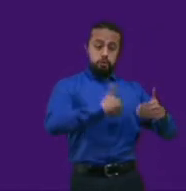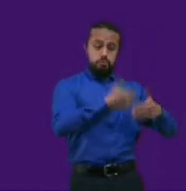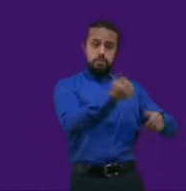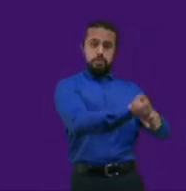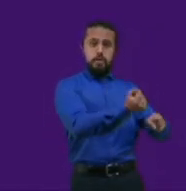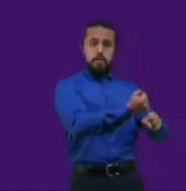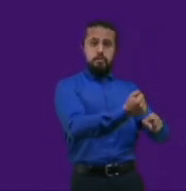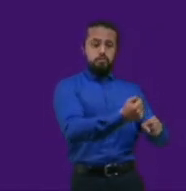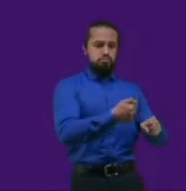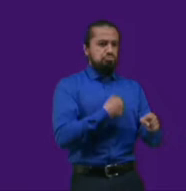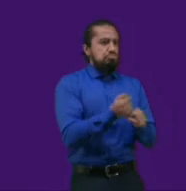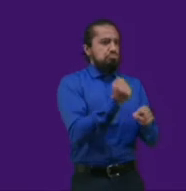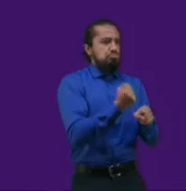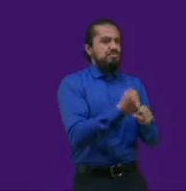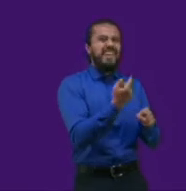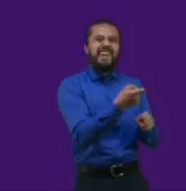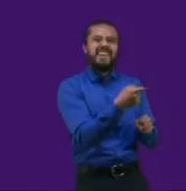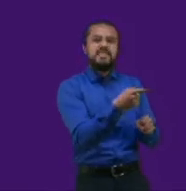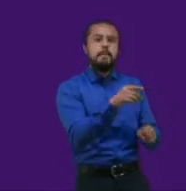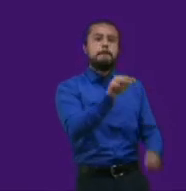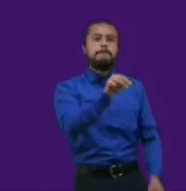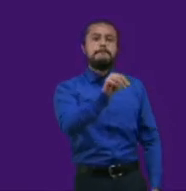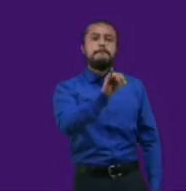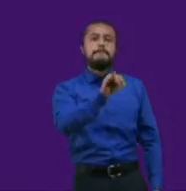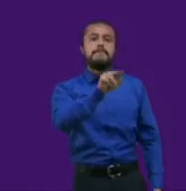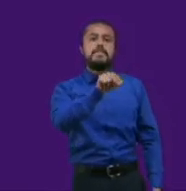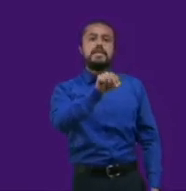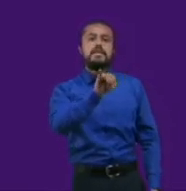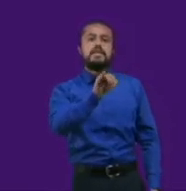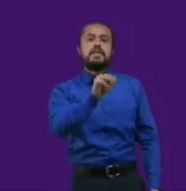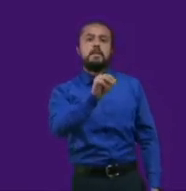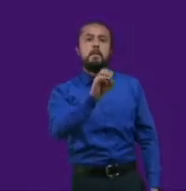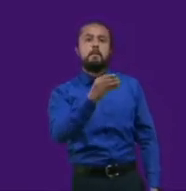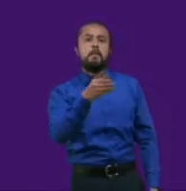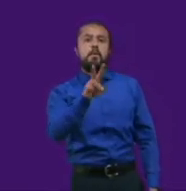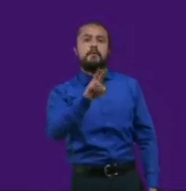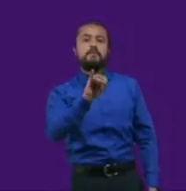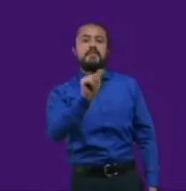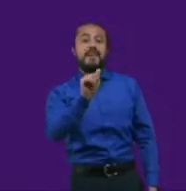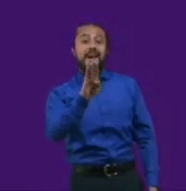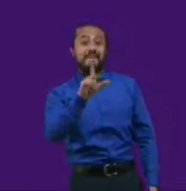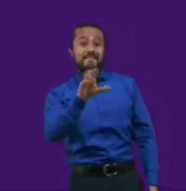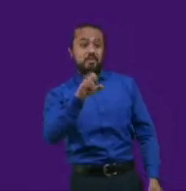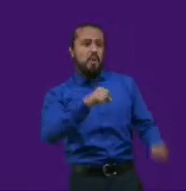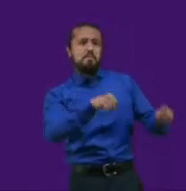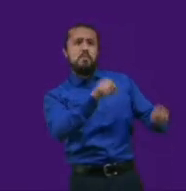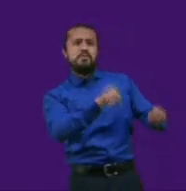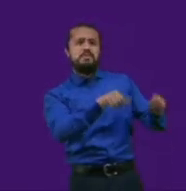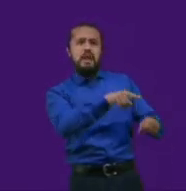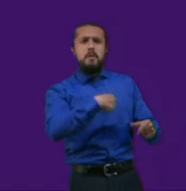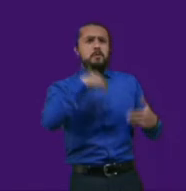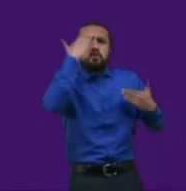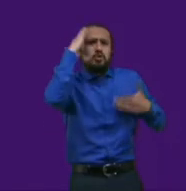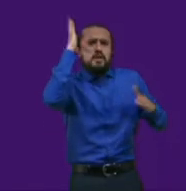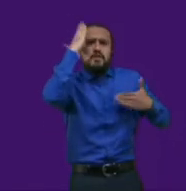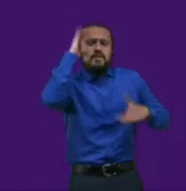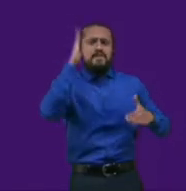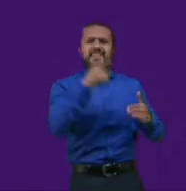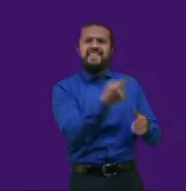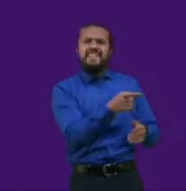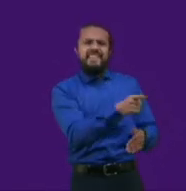mínimo viable. Yo no sabía que era un product market fit. Yo no sabía que eran una cantidad de cosas. Yo no sabía que era una